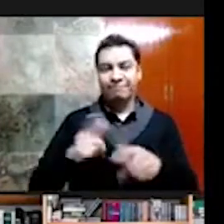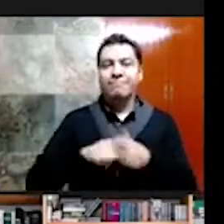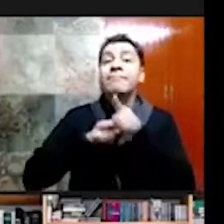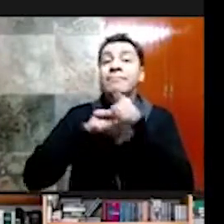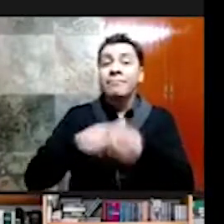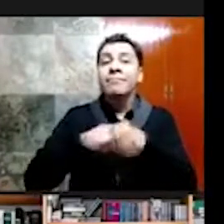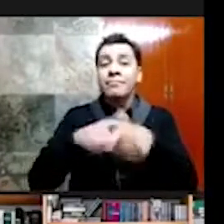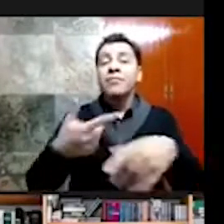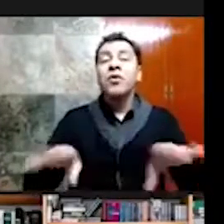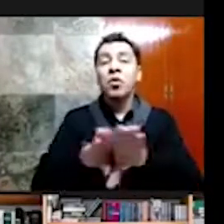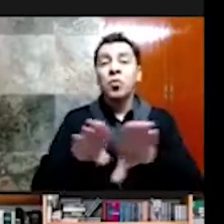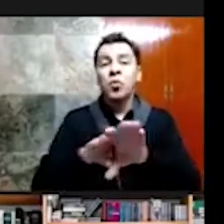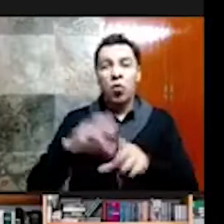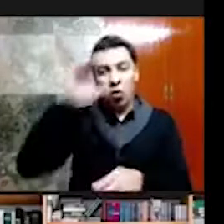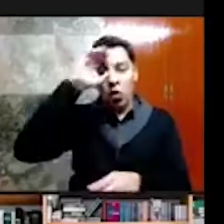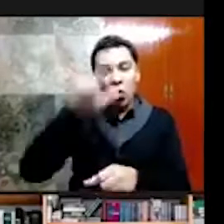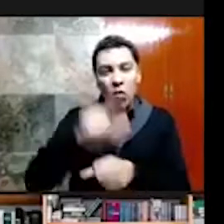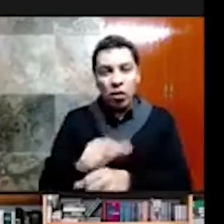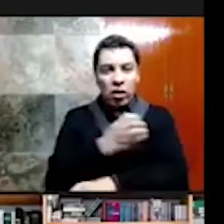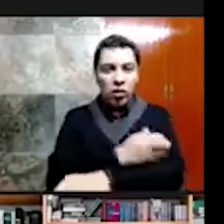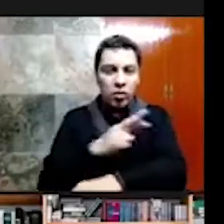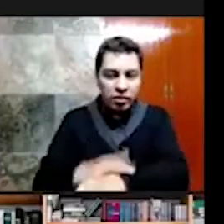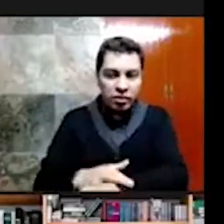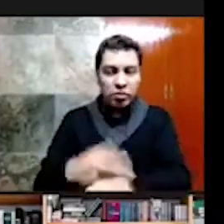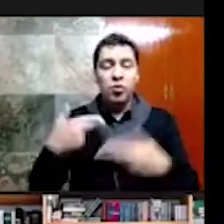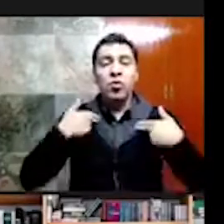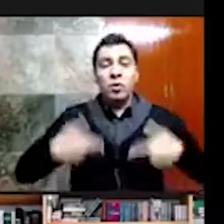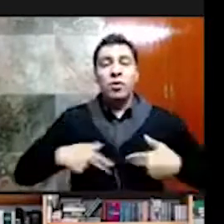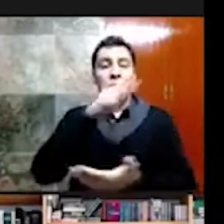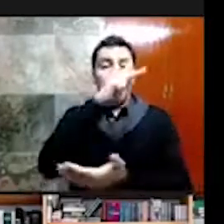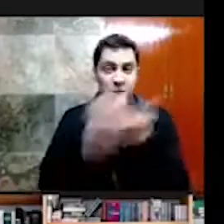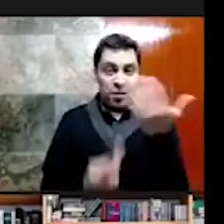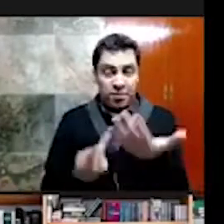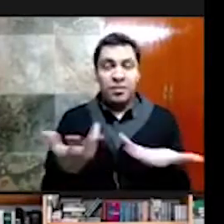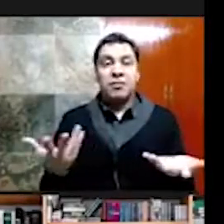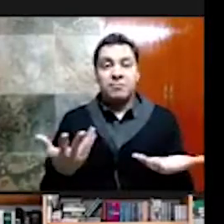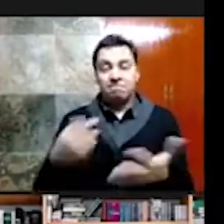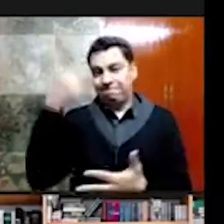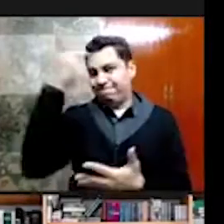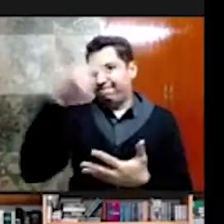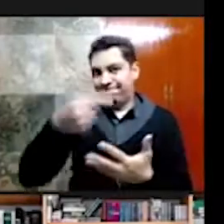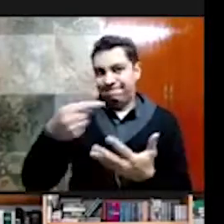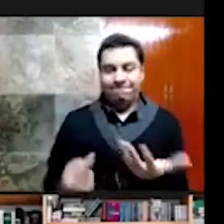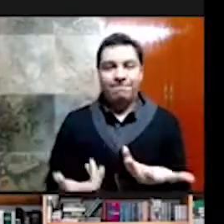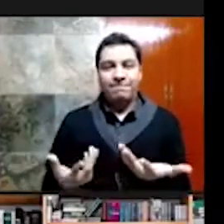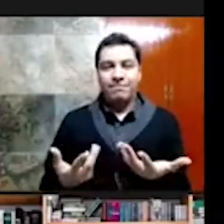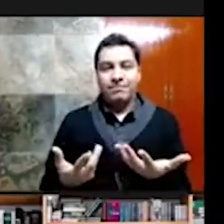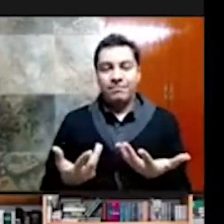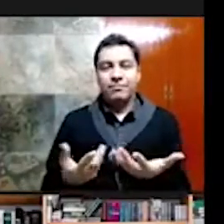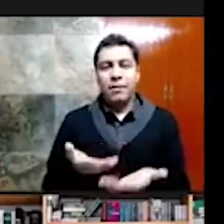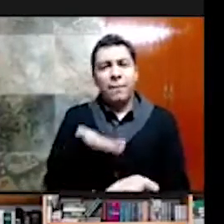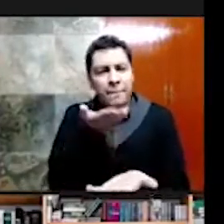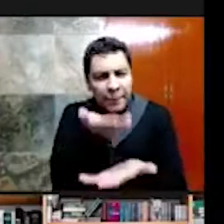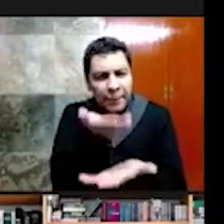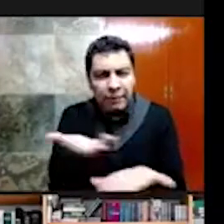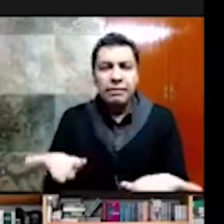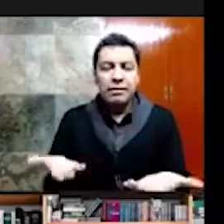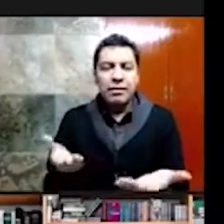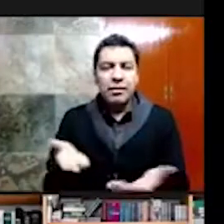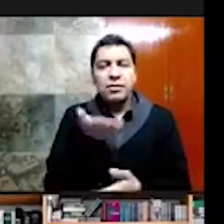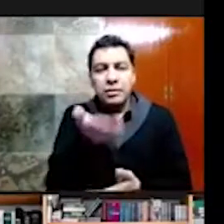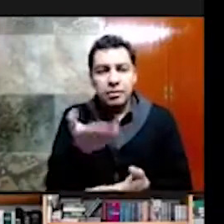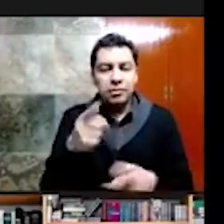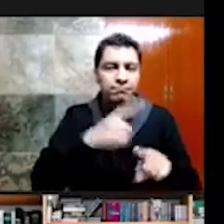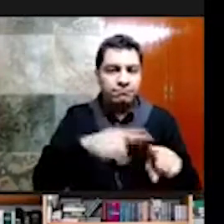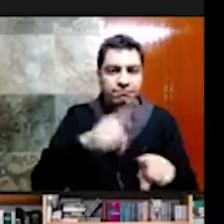a nuestra coordinación de humanidades y su programa, y a las solicitudes que hace de